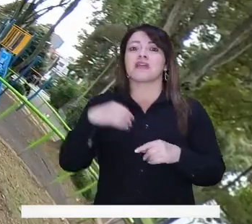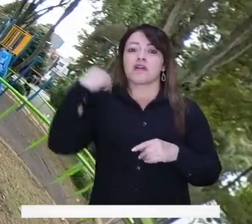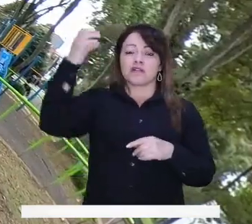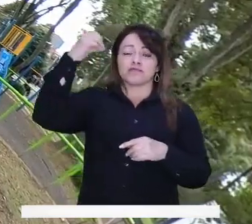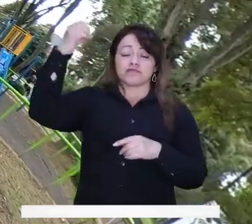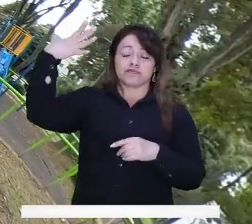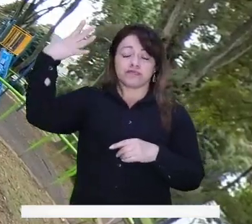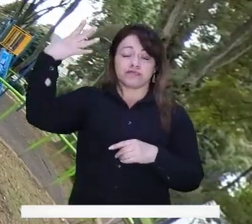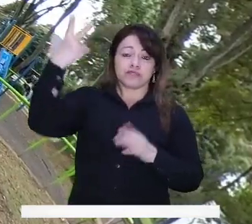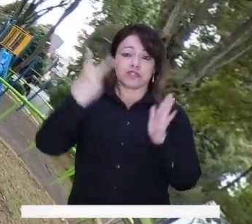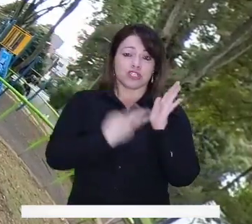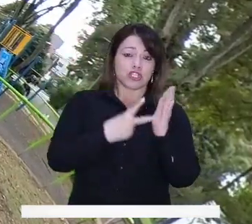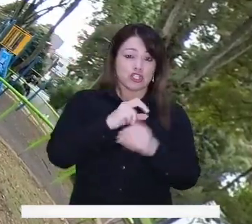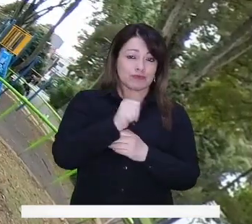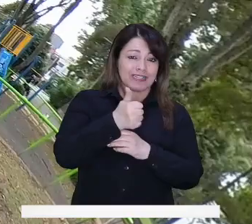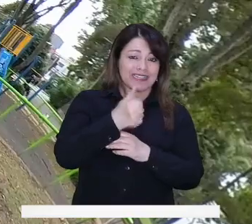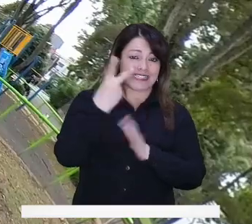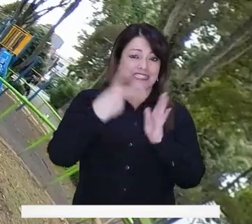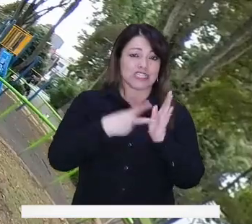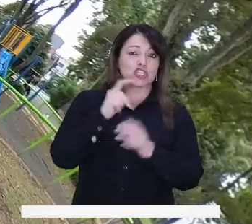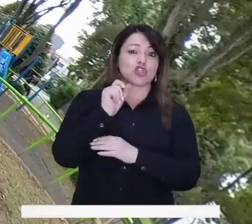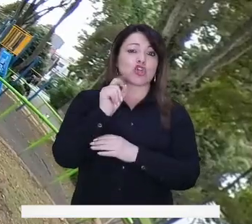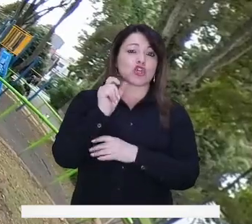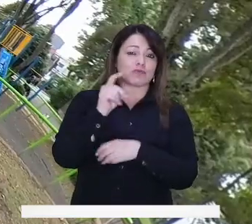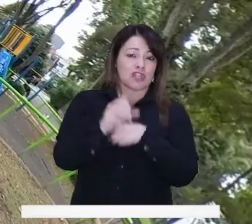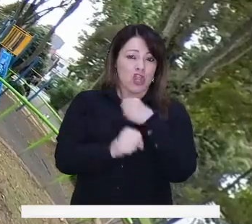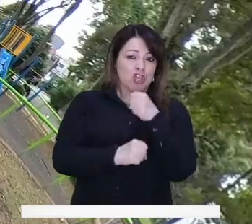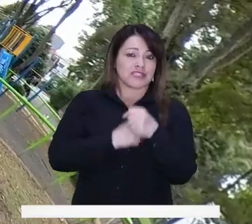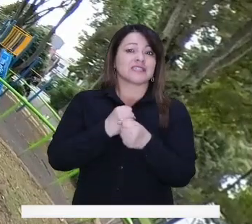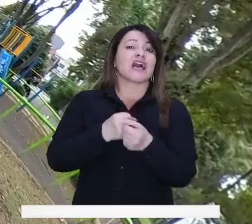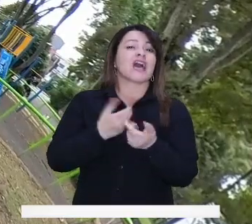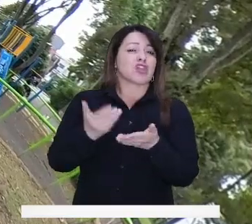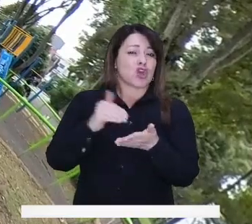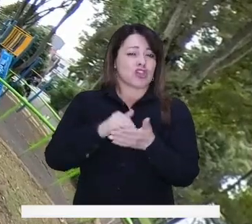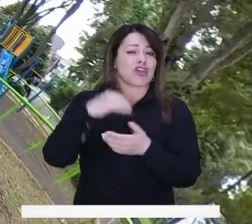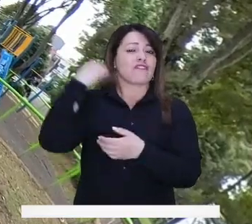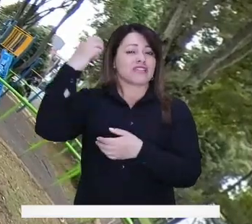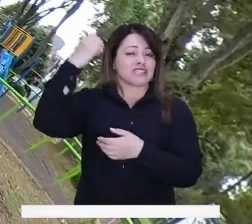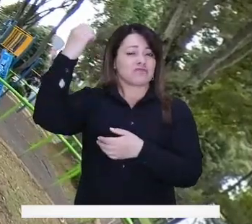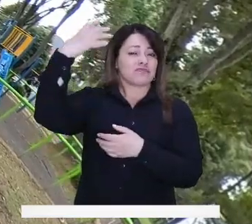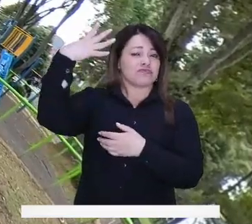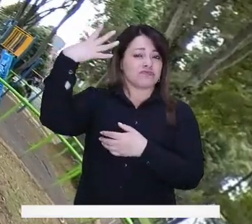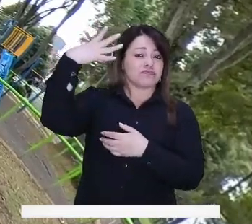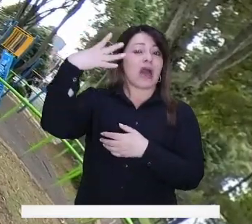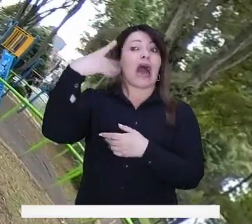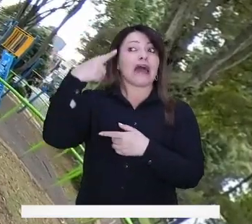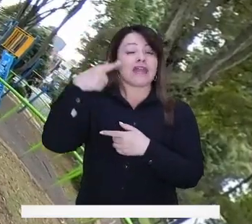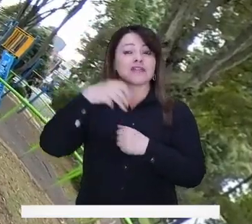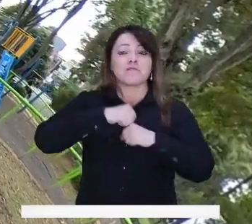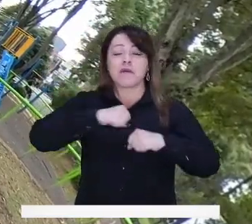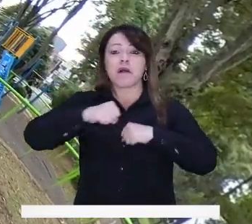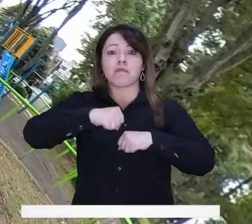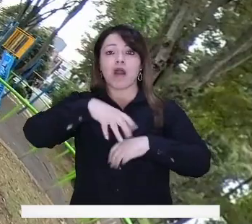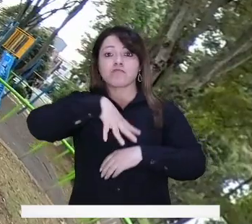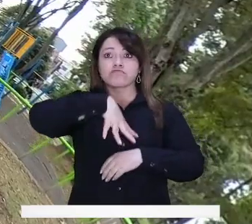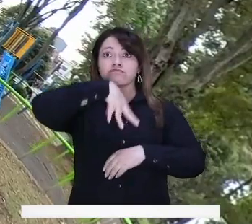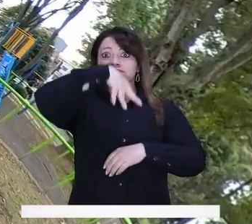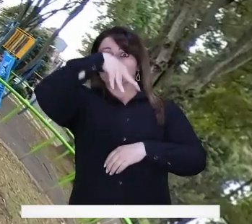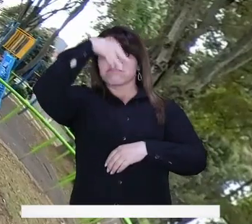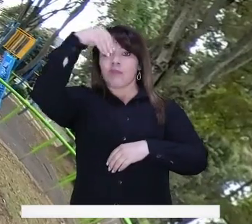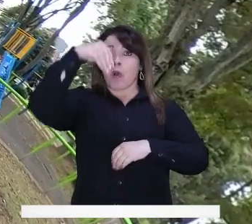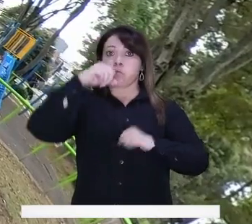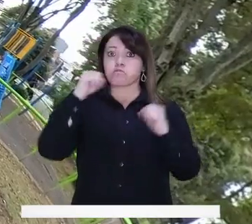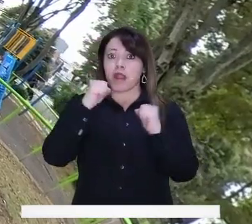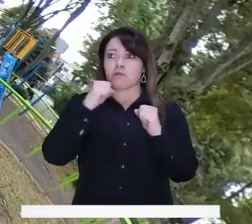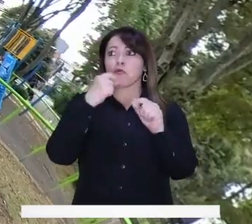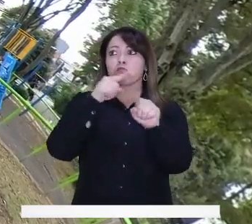fenómeno de la niña el 2010 y 2011 prepararnos, ahí salió un fondo de adaptación para eso y ya se conocen mejor páramos, humedales. Bogotá tiene